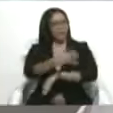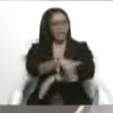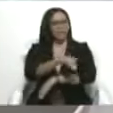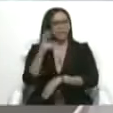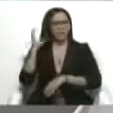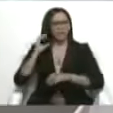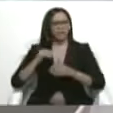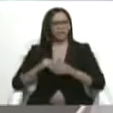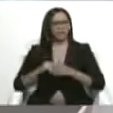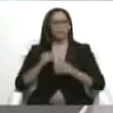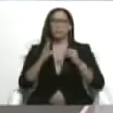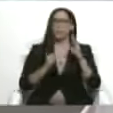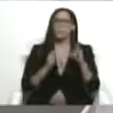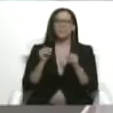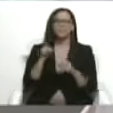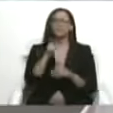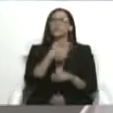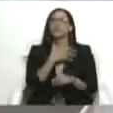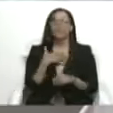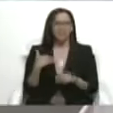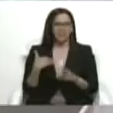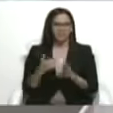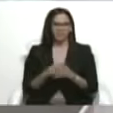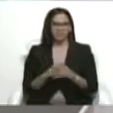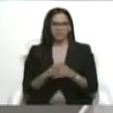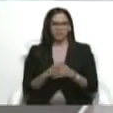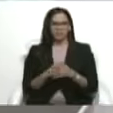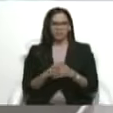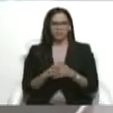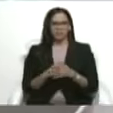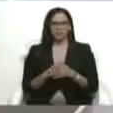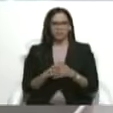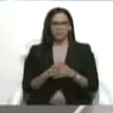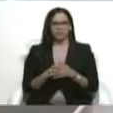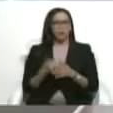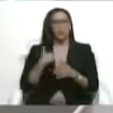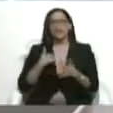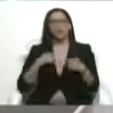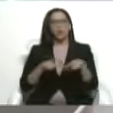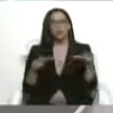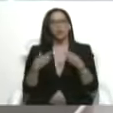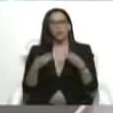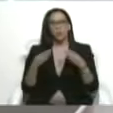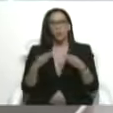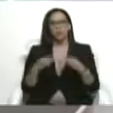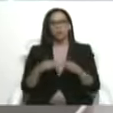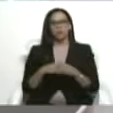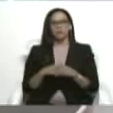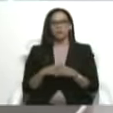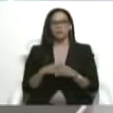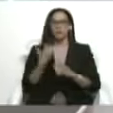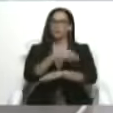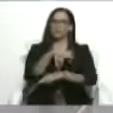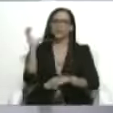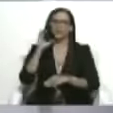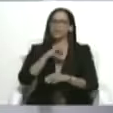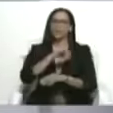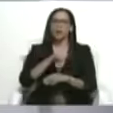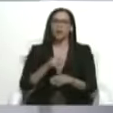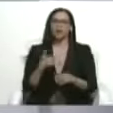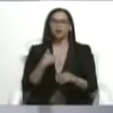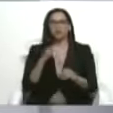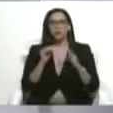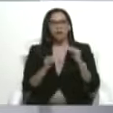Caracas, conversa con quien tú quieras en cualquier lugar público. Fuera de Caracas igualmente. Yo